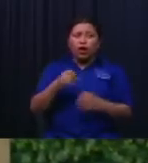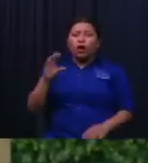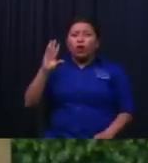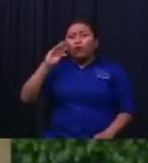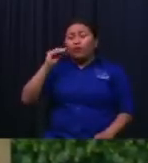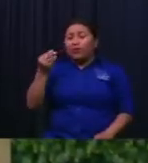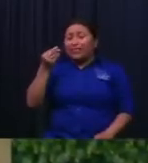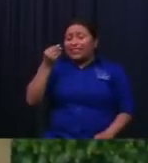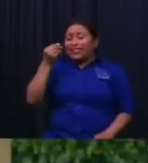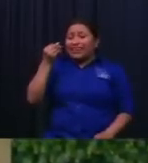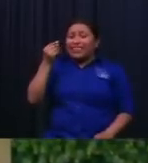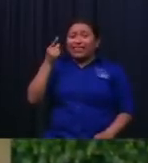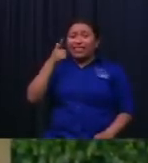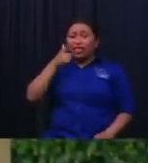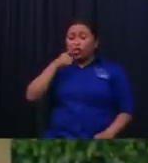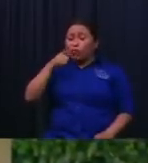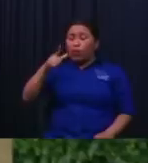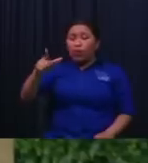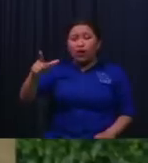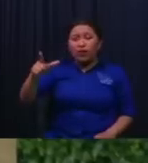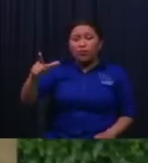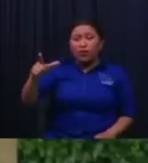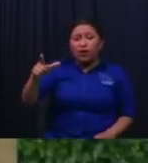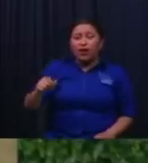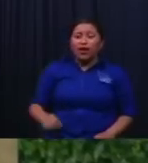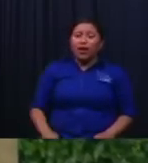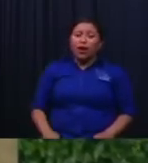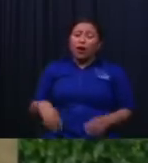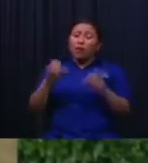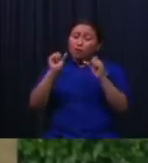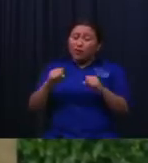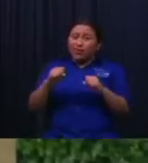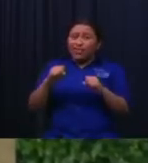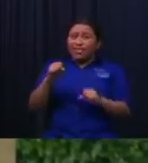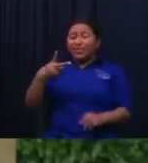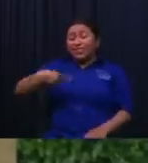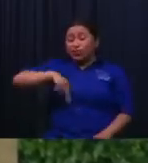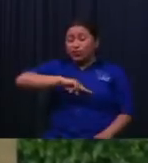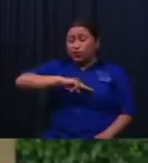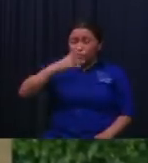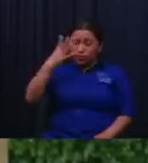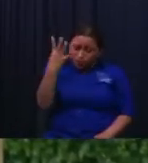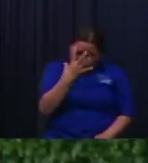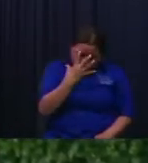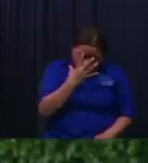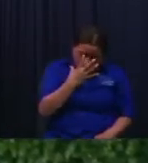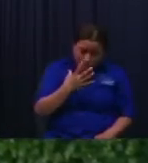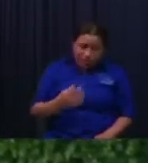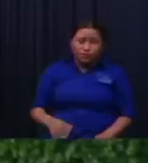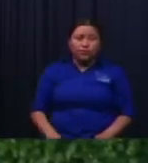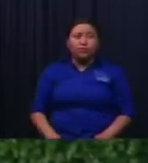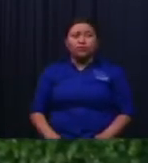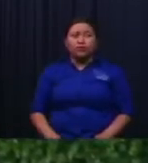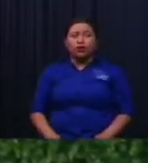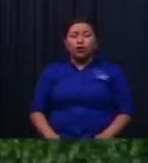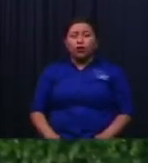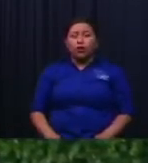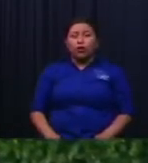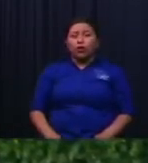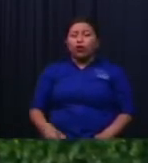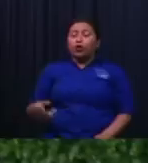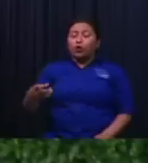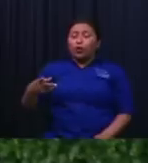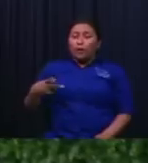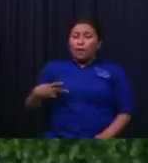lengua, hermano. De lo peor que no se vaya solo una vez, sino que dos, tres, cuatro. Podemos afectar el